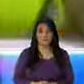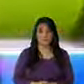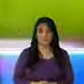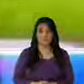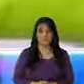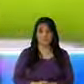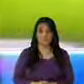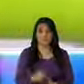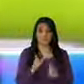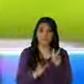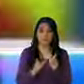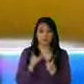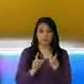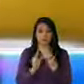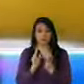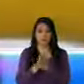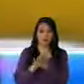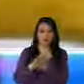Con la policía.